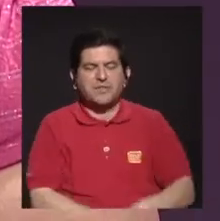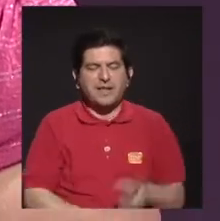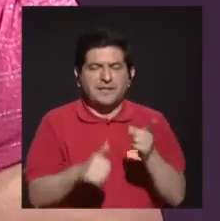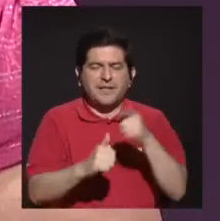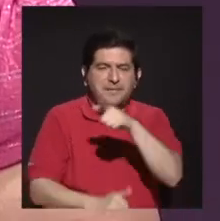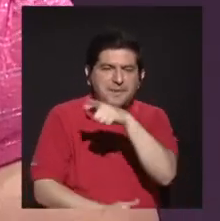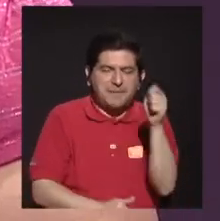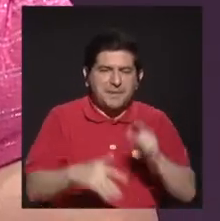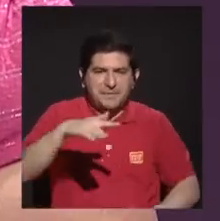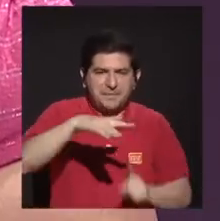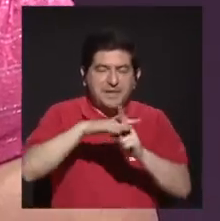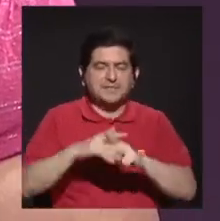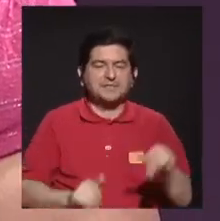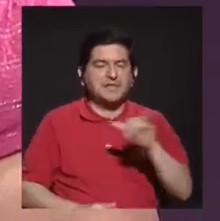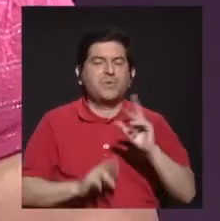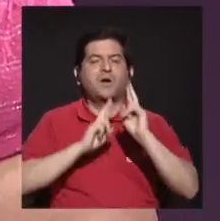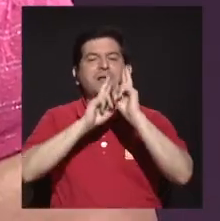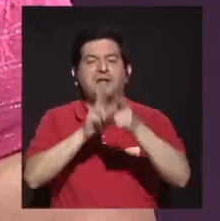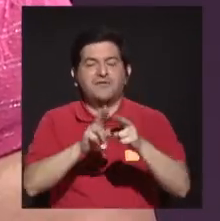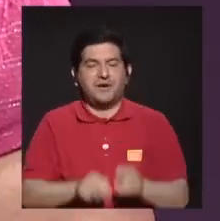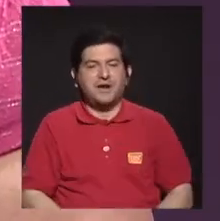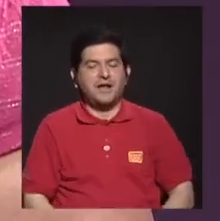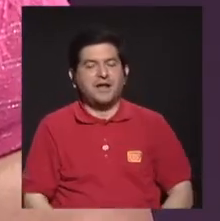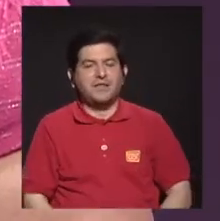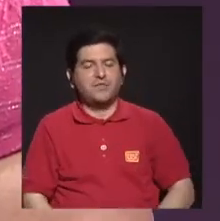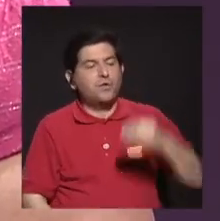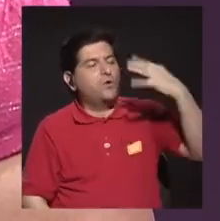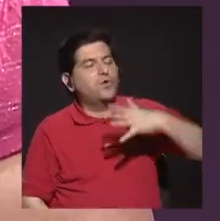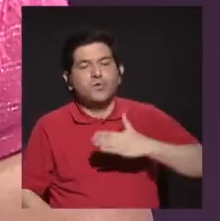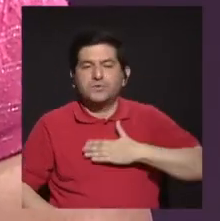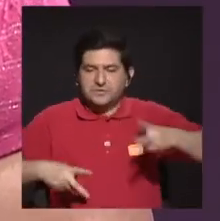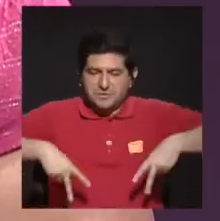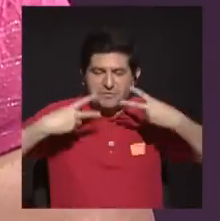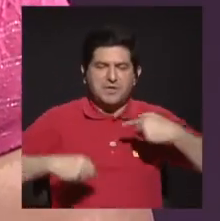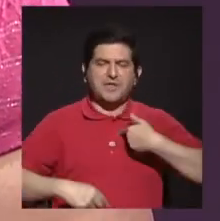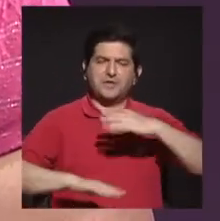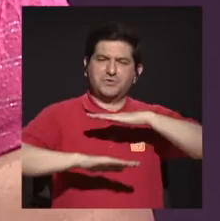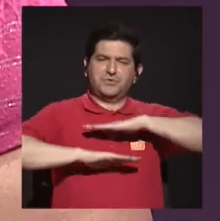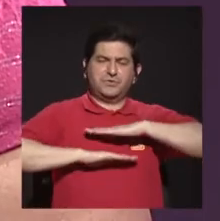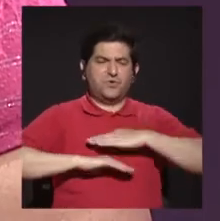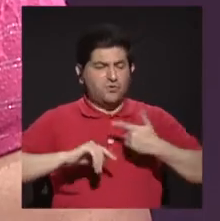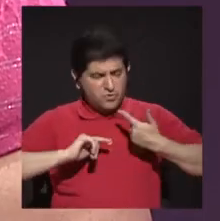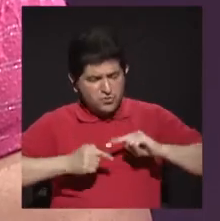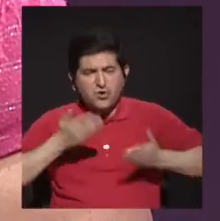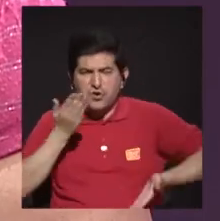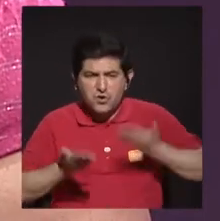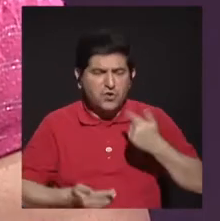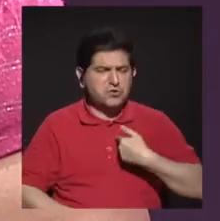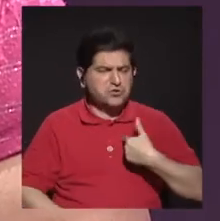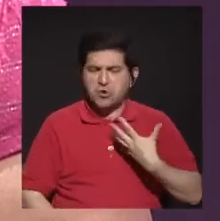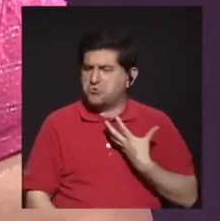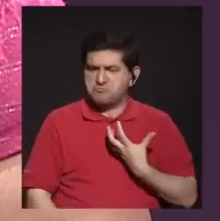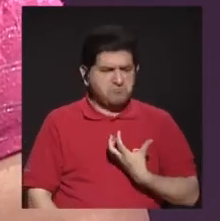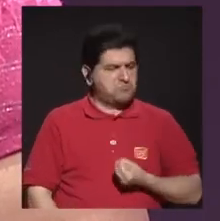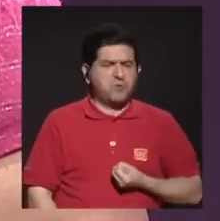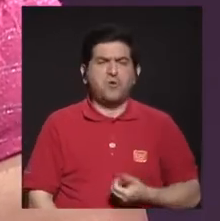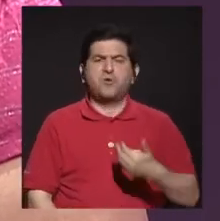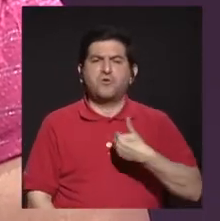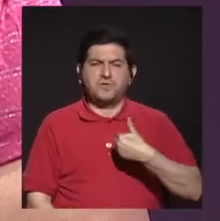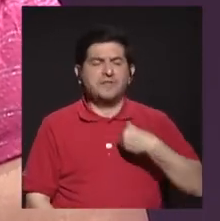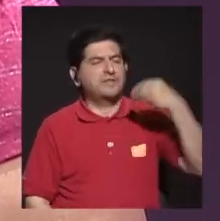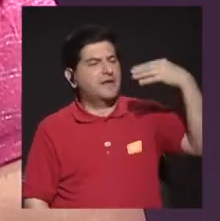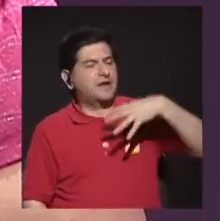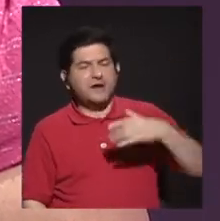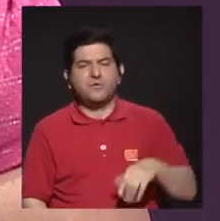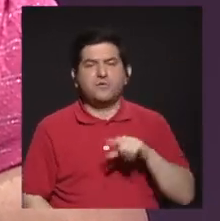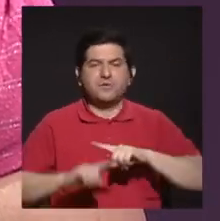primero, como un regalo, a iluminar mi vida. Estoy llena, y aunque duela un poco, no me arrepiento de tener luz